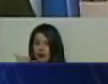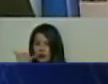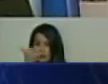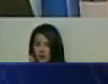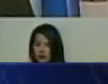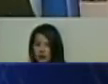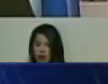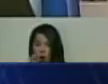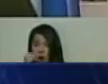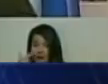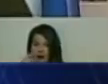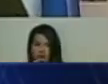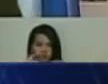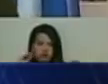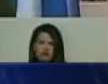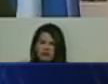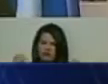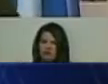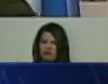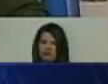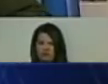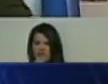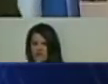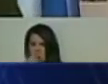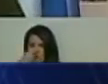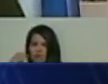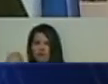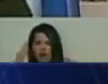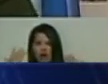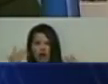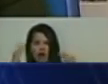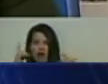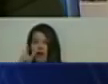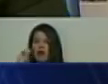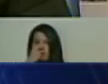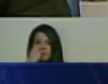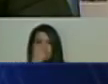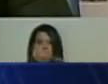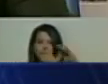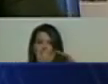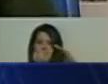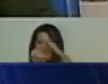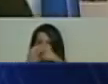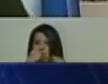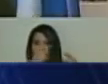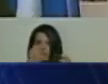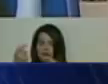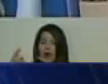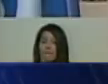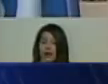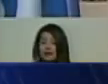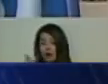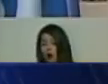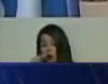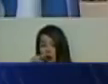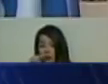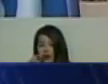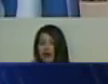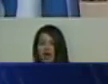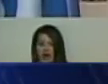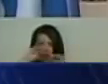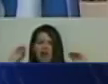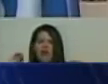la violencia, al odio, a la intolerancia, al desconocimiento de las instituciones del Estado. Y a partir de ahí ocurrieron una serie de